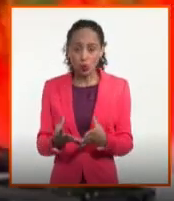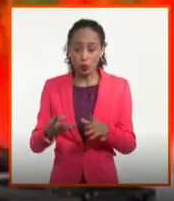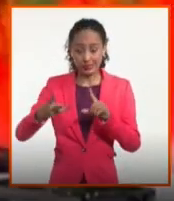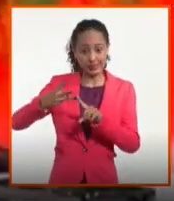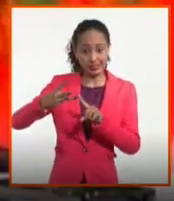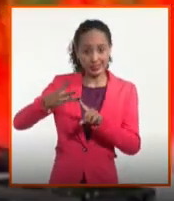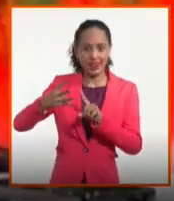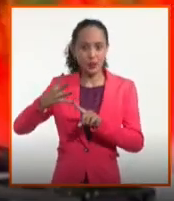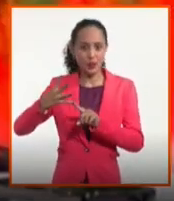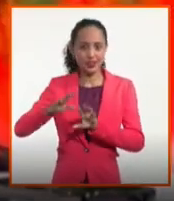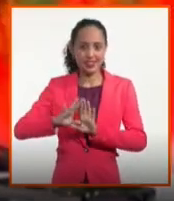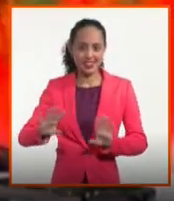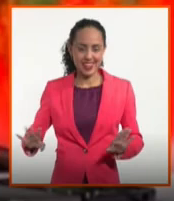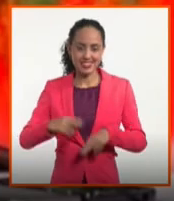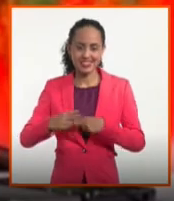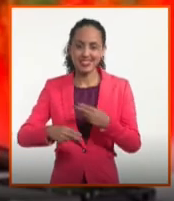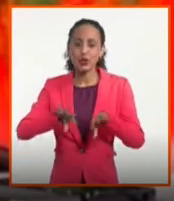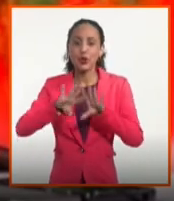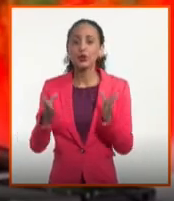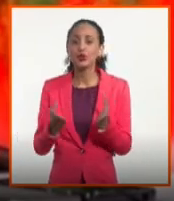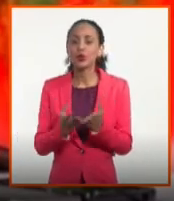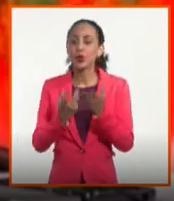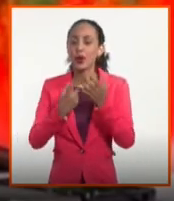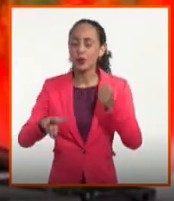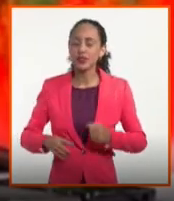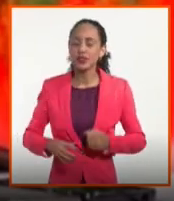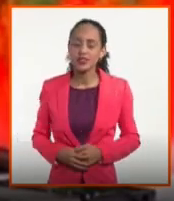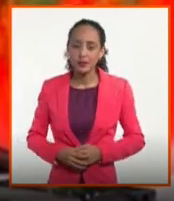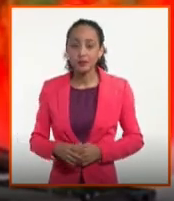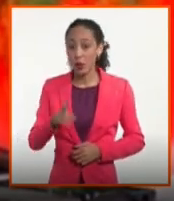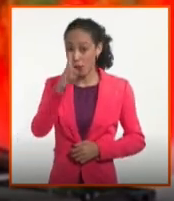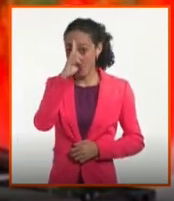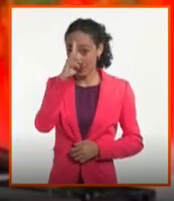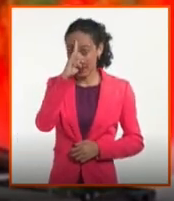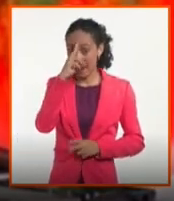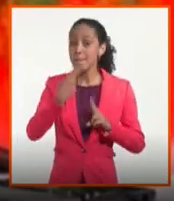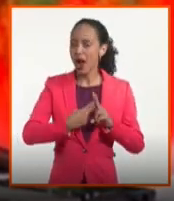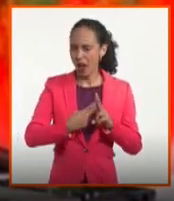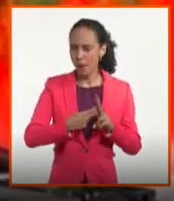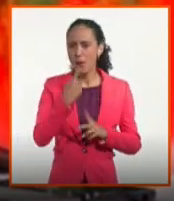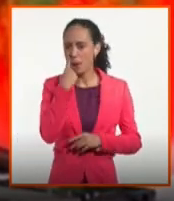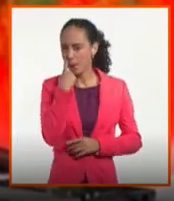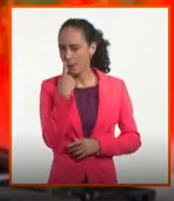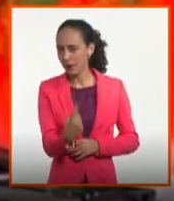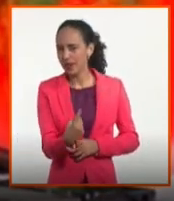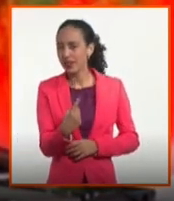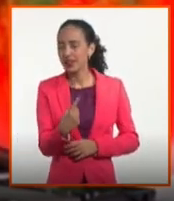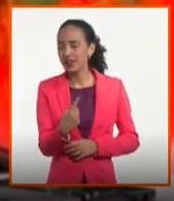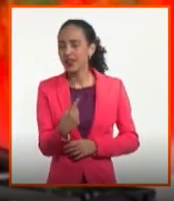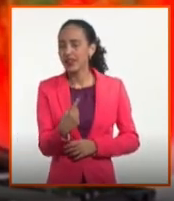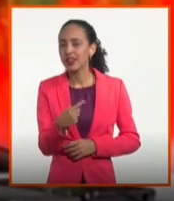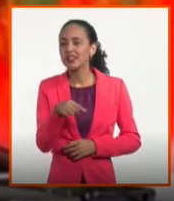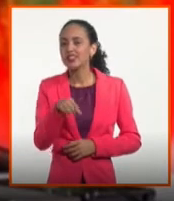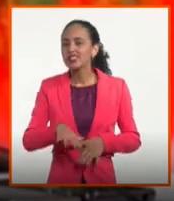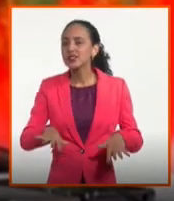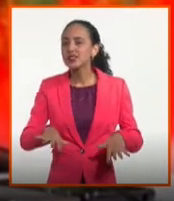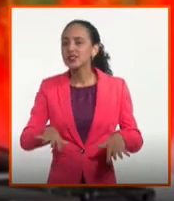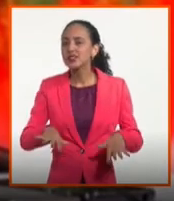en toda la provincia desde un área de salud de vayamos tenemos testimonios de lo que está pasando ahora en este